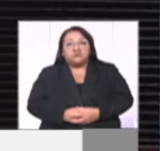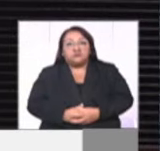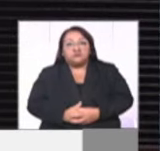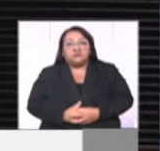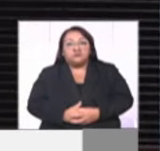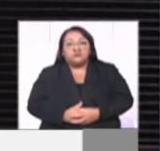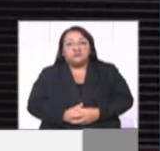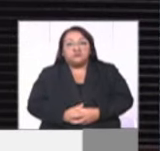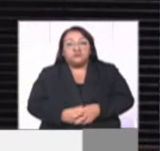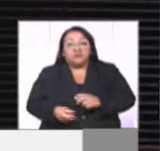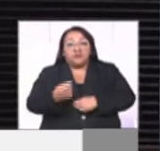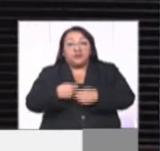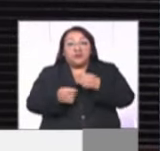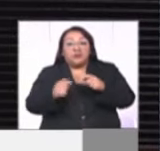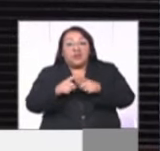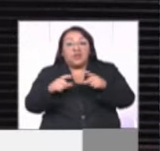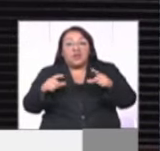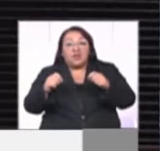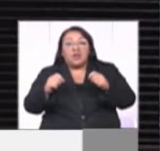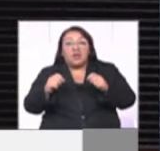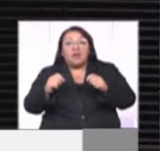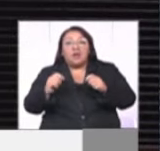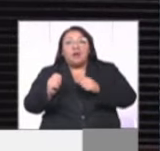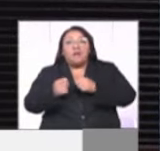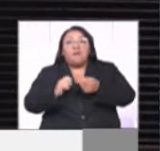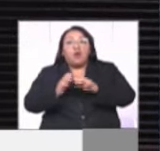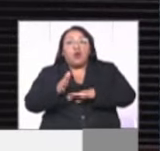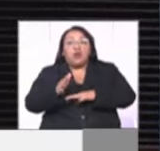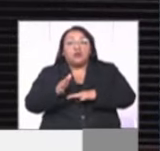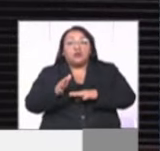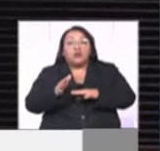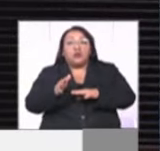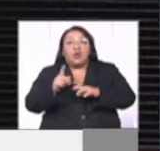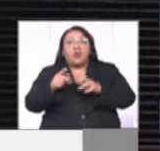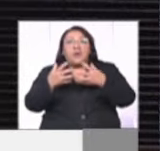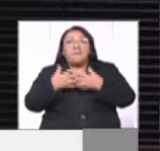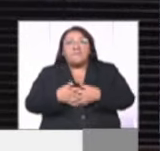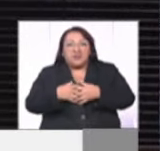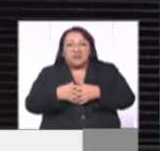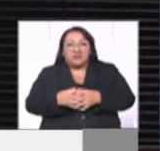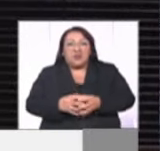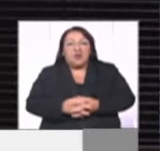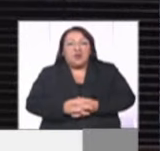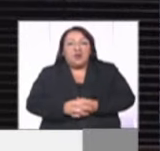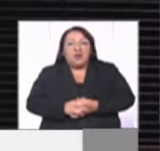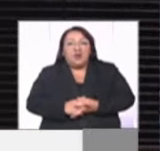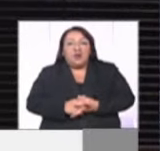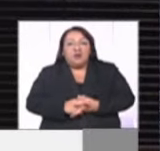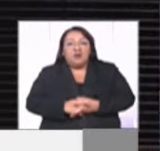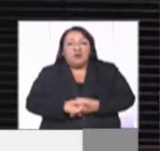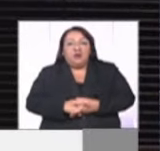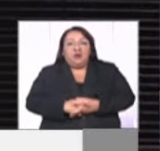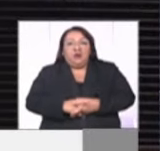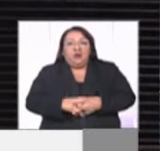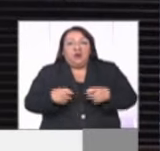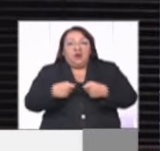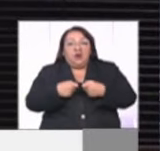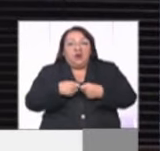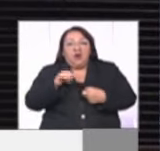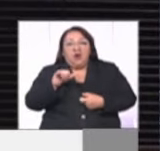la venta de boletos a una plataforma que es administrada por